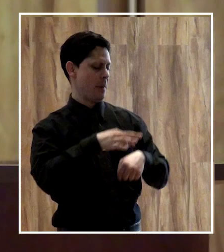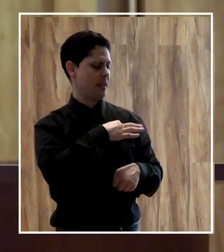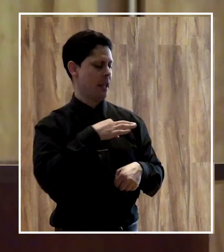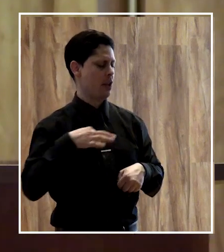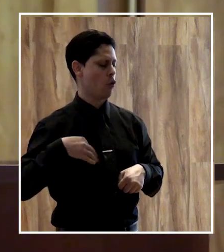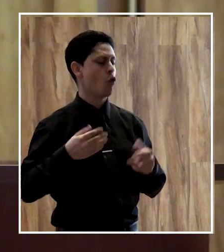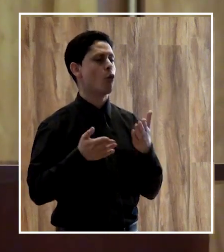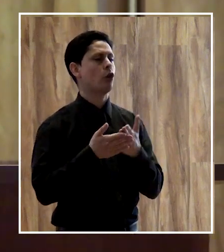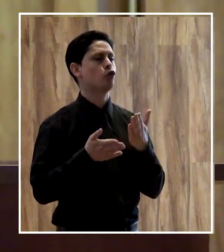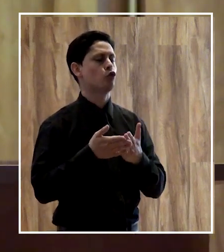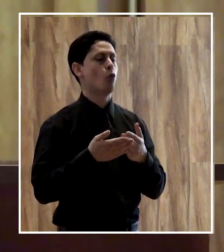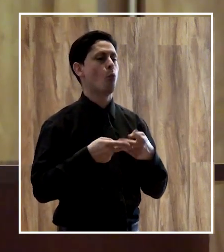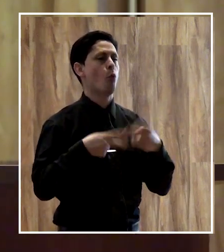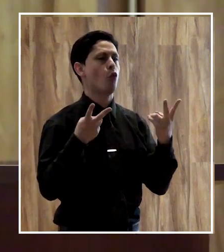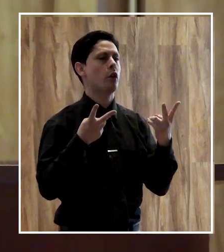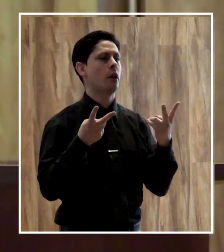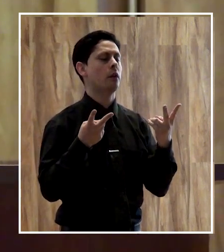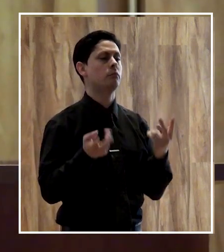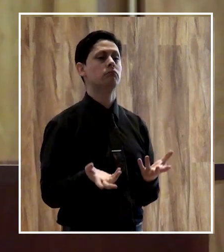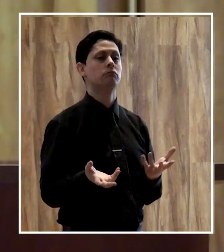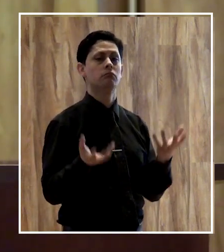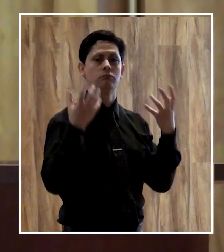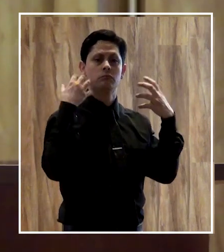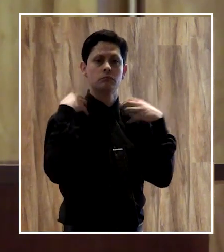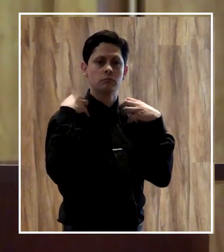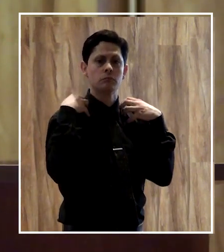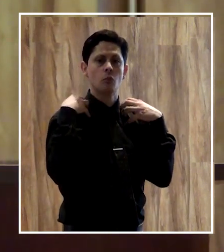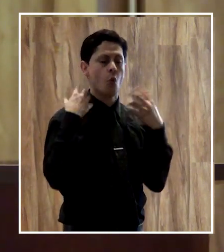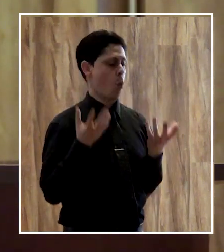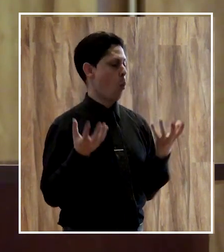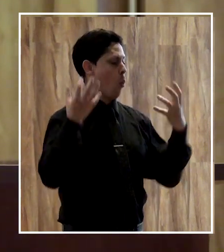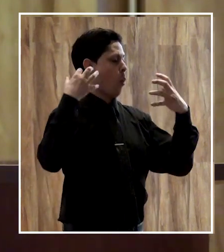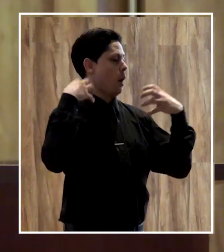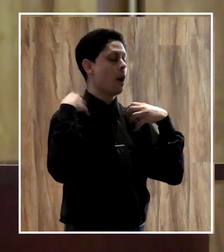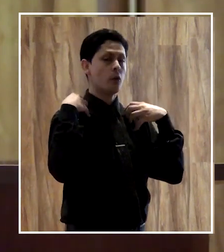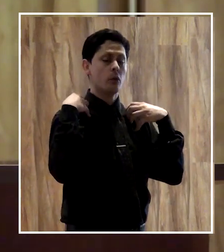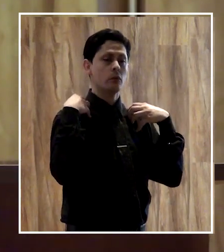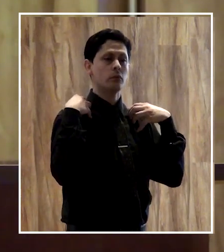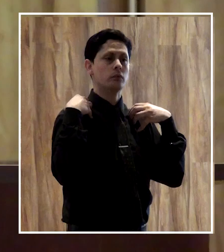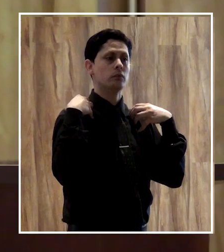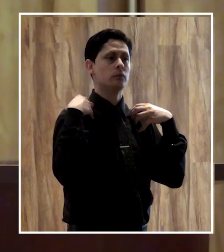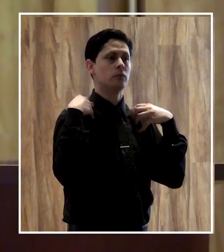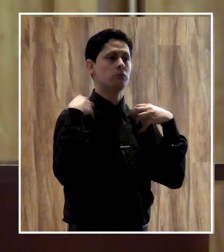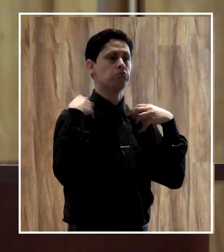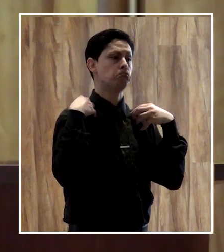Educación Pública a ocupar un cargo